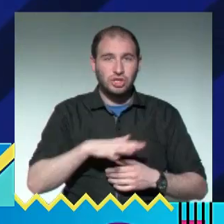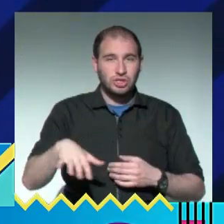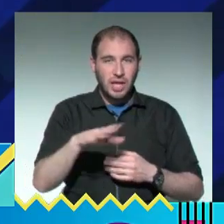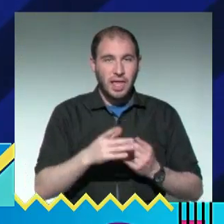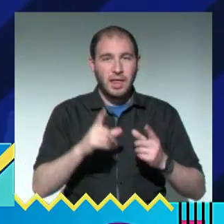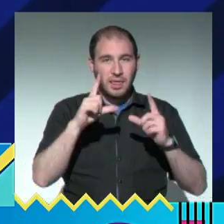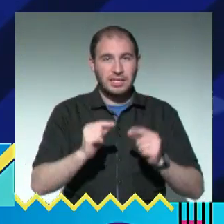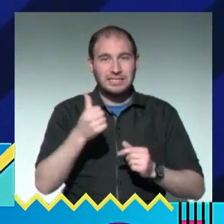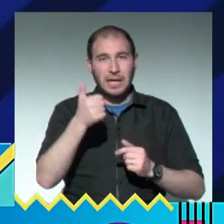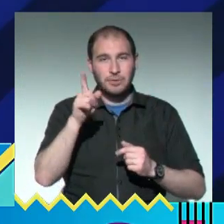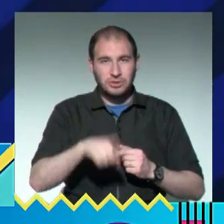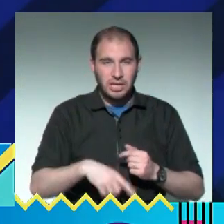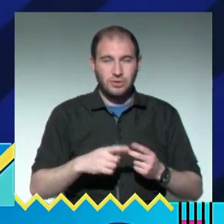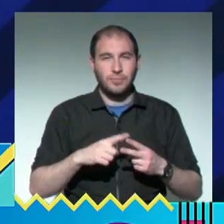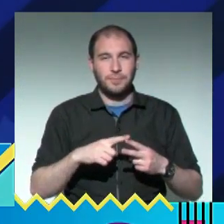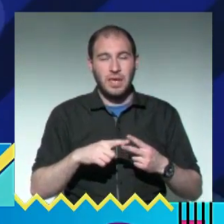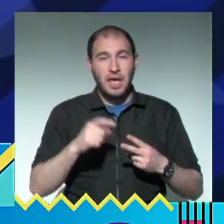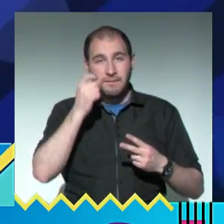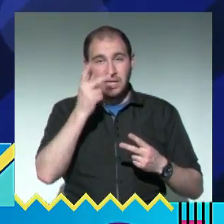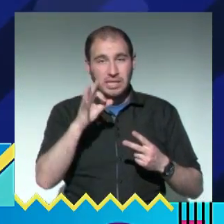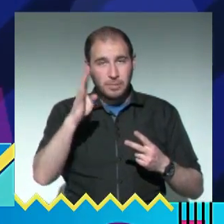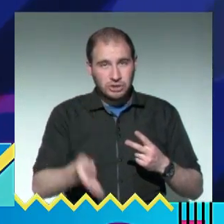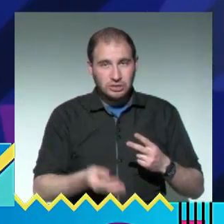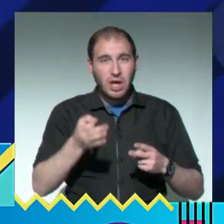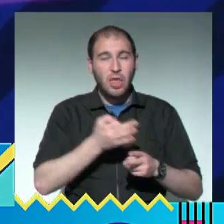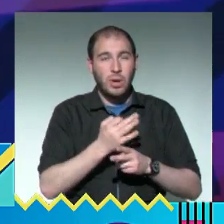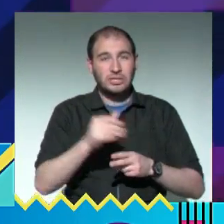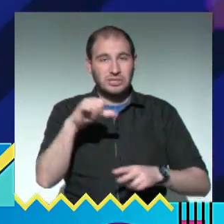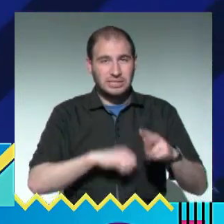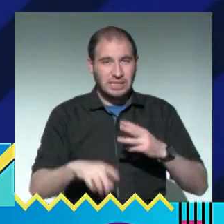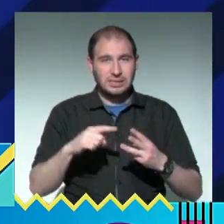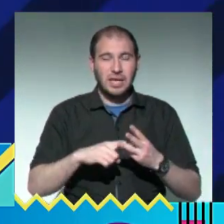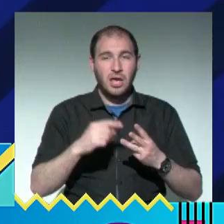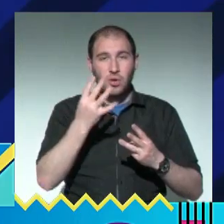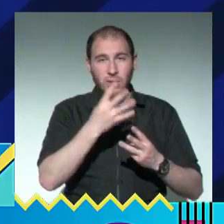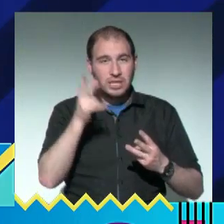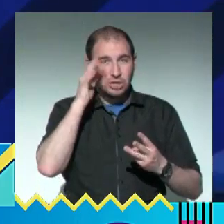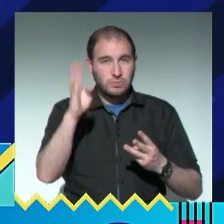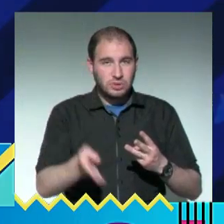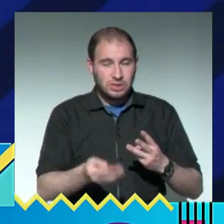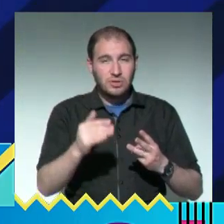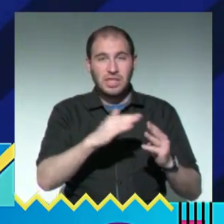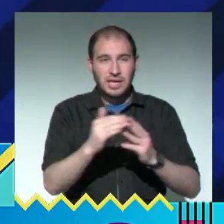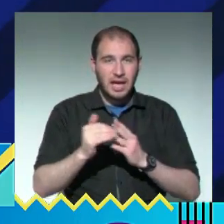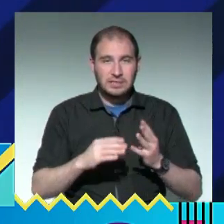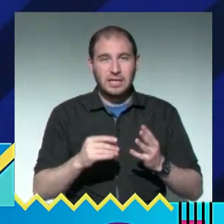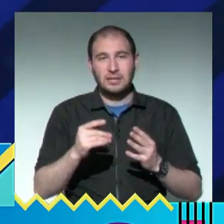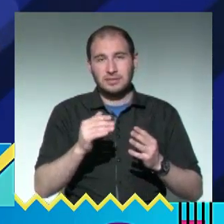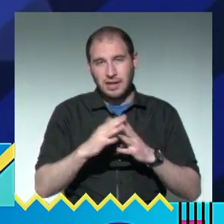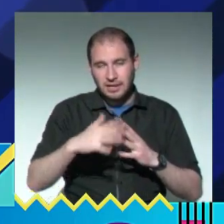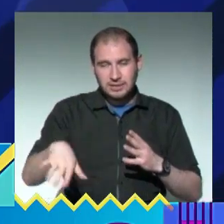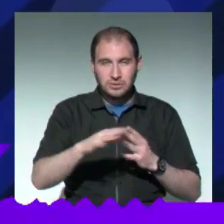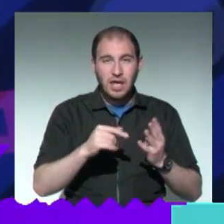haber una reducción del 6%, 23% en educación y ciencia, 48% en vivienda y